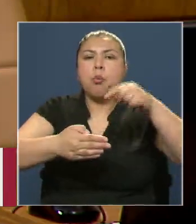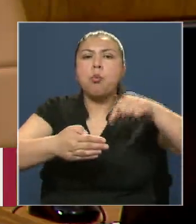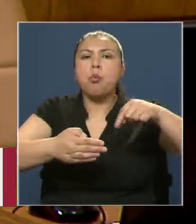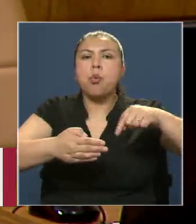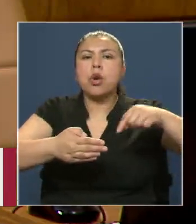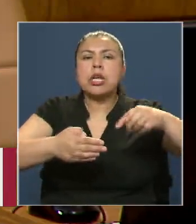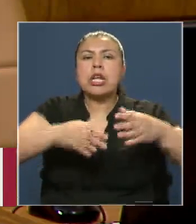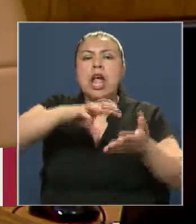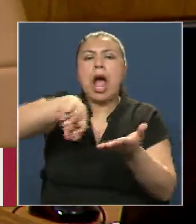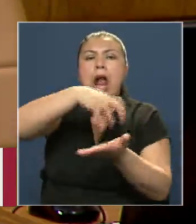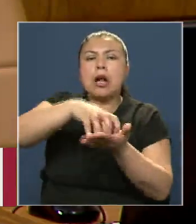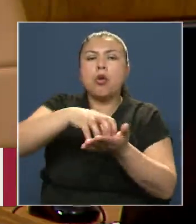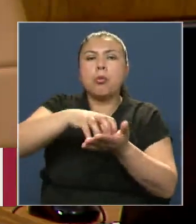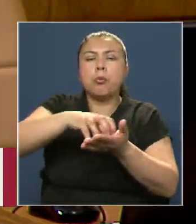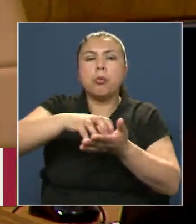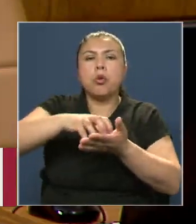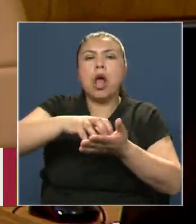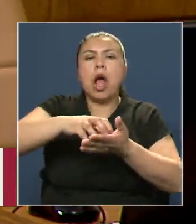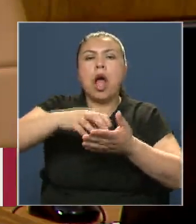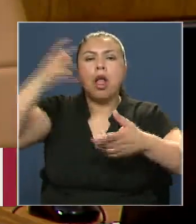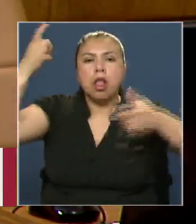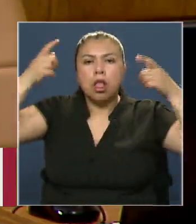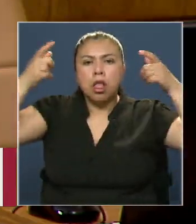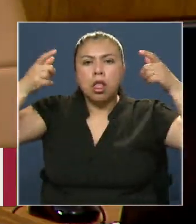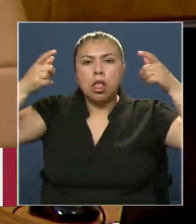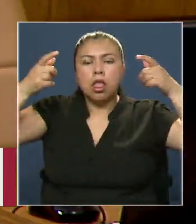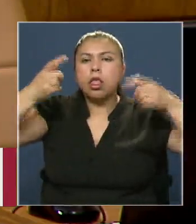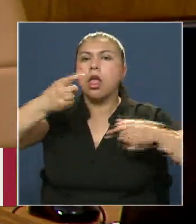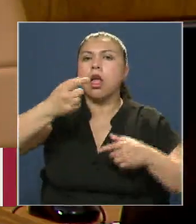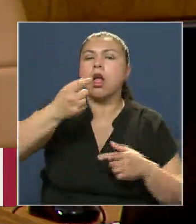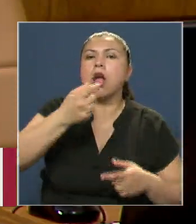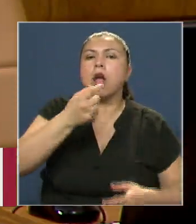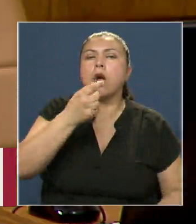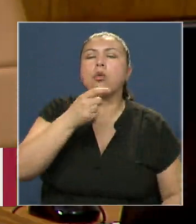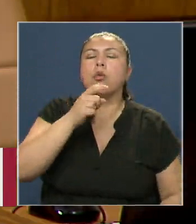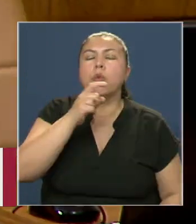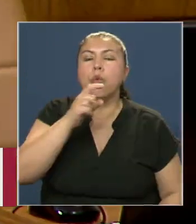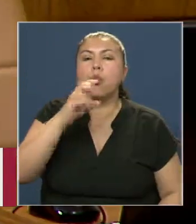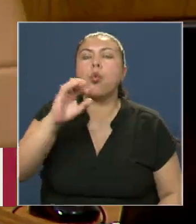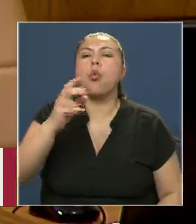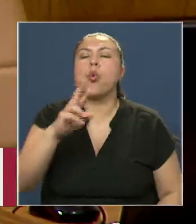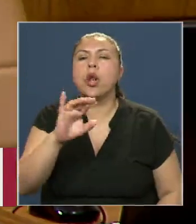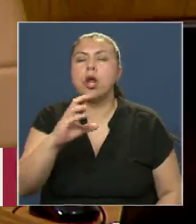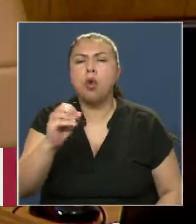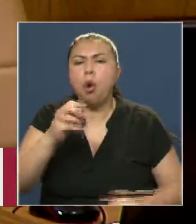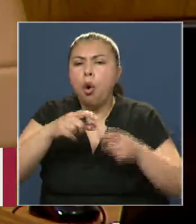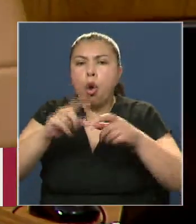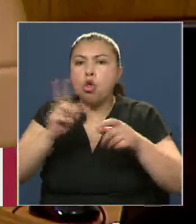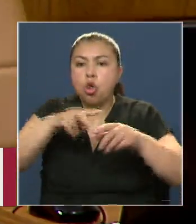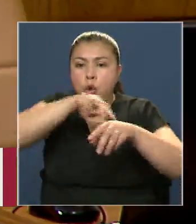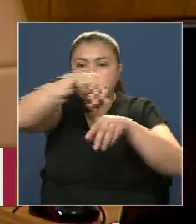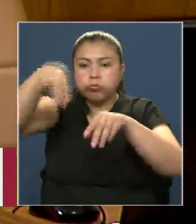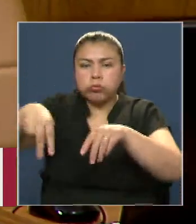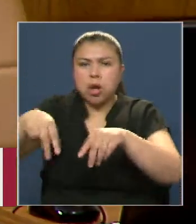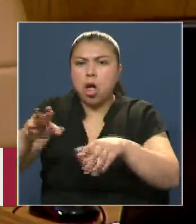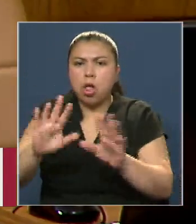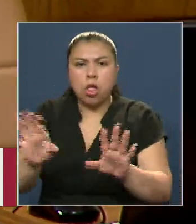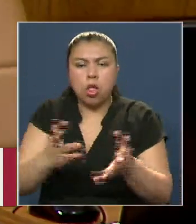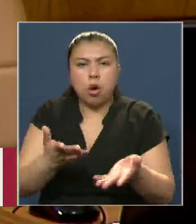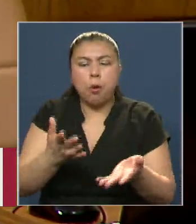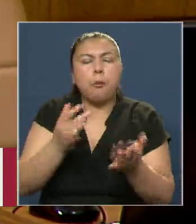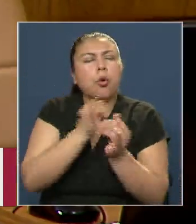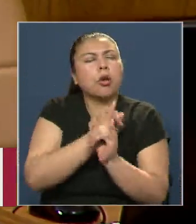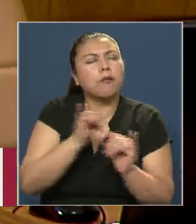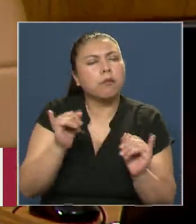dejan a la comuna de Curicó, siendo una de las más importantes de la región del Maule, fuera de esta posibilidad cierta, teniendo además como